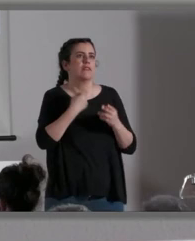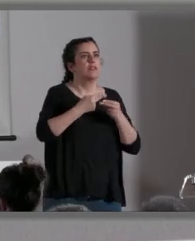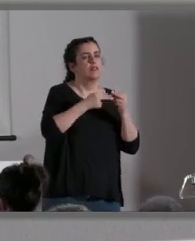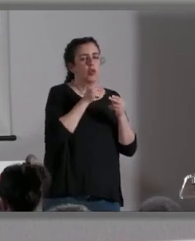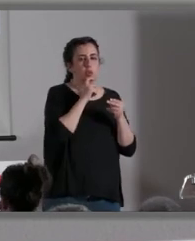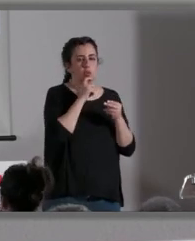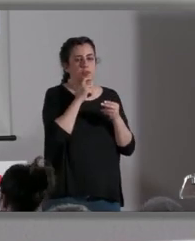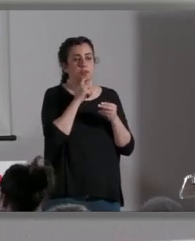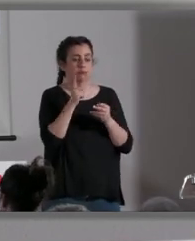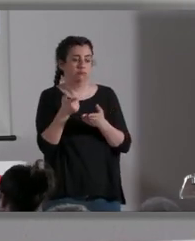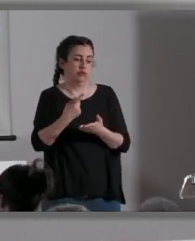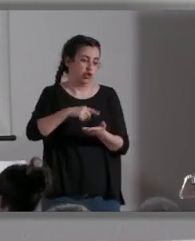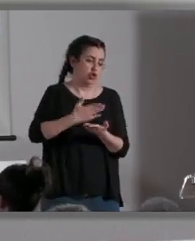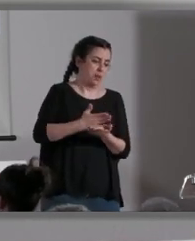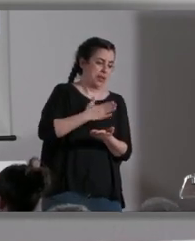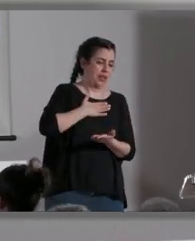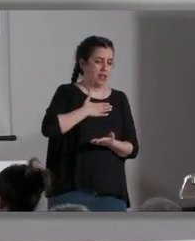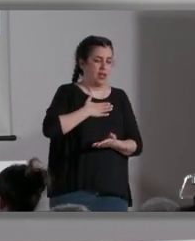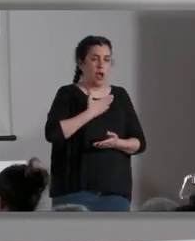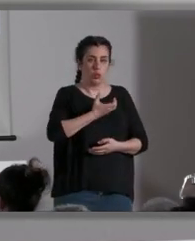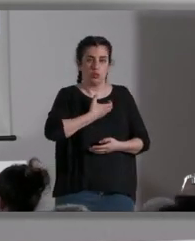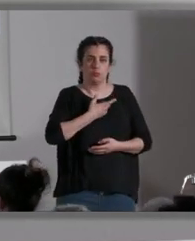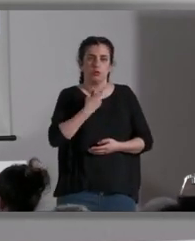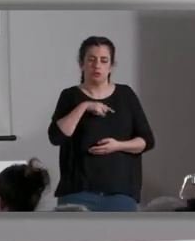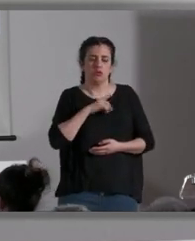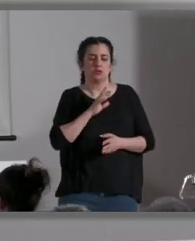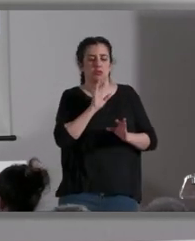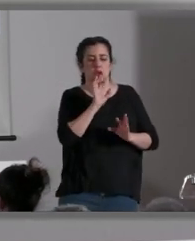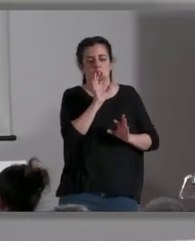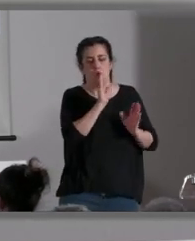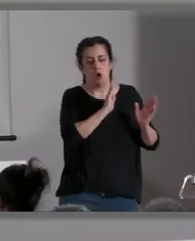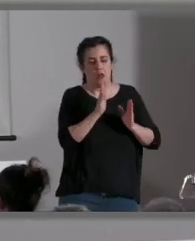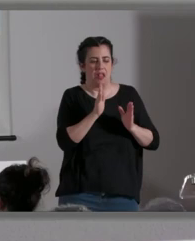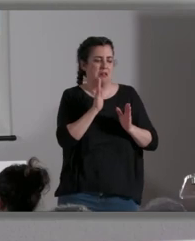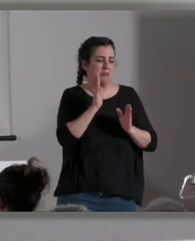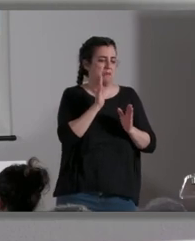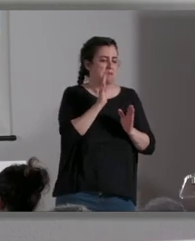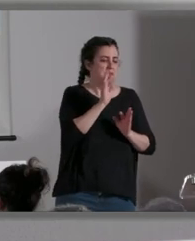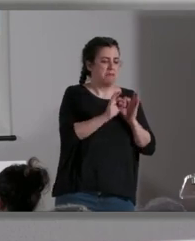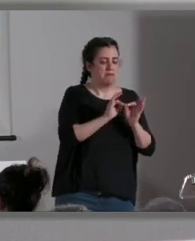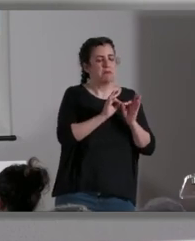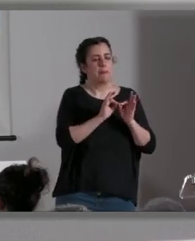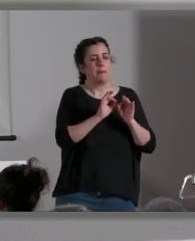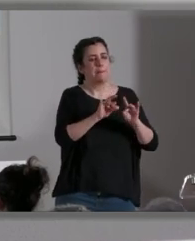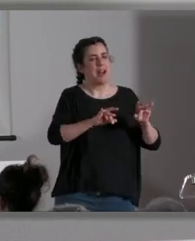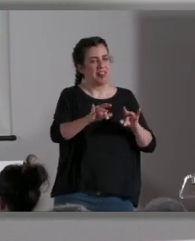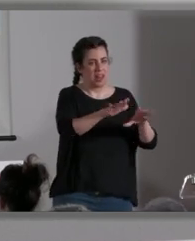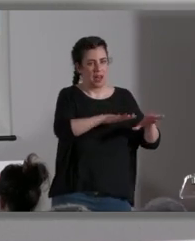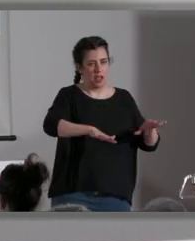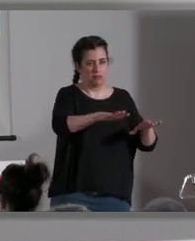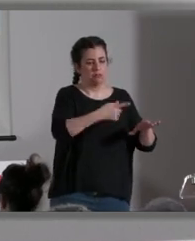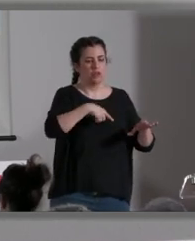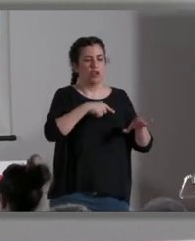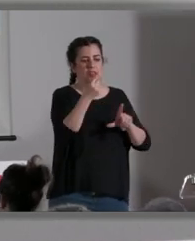del ayuntamiento estamos ordenando la parcela. Ordenando la parcela que la hemos diseñado conjuntamente con